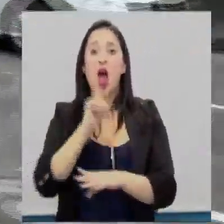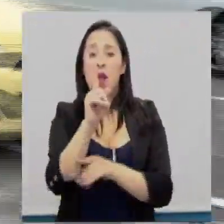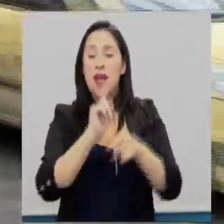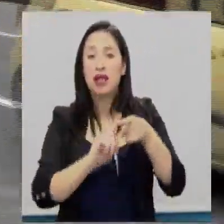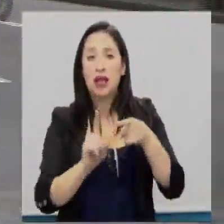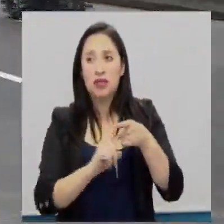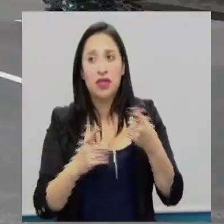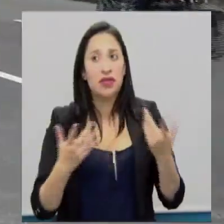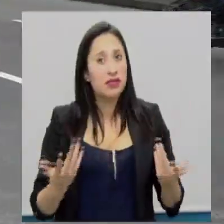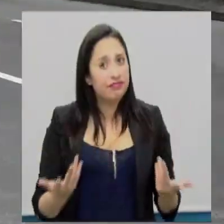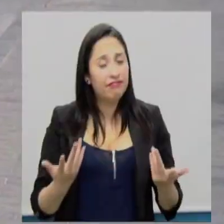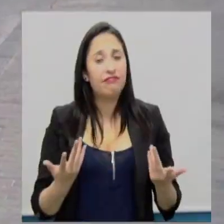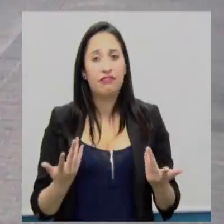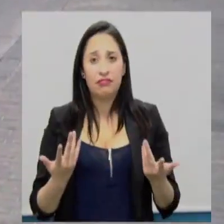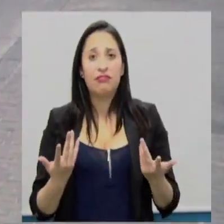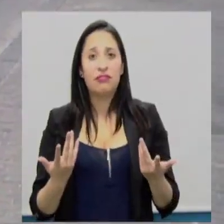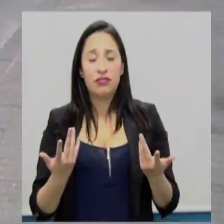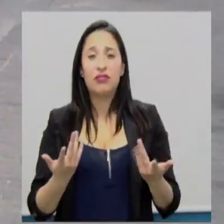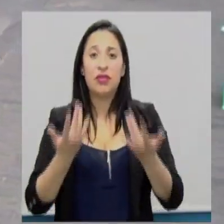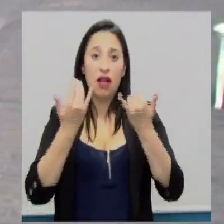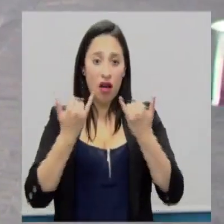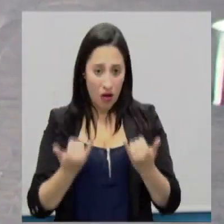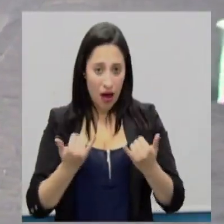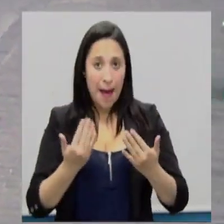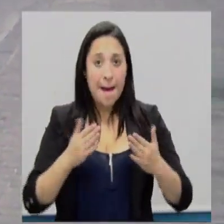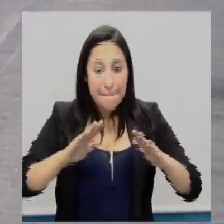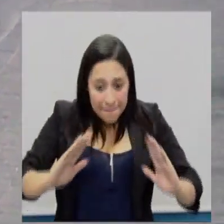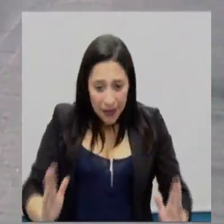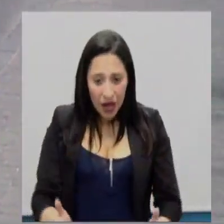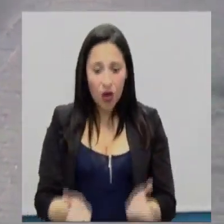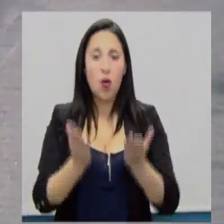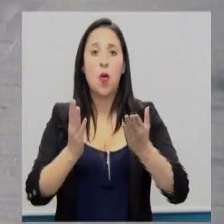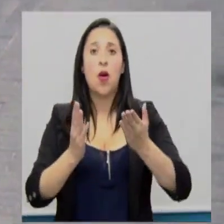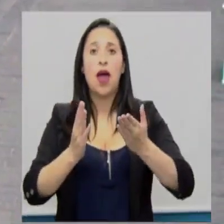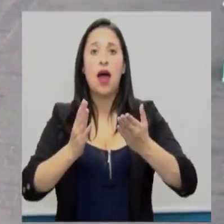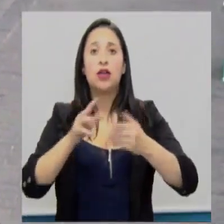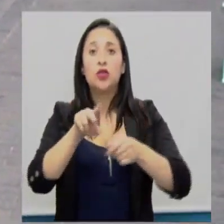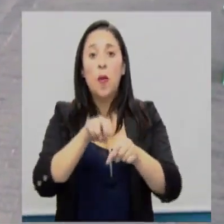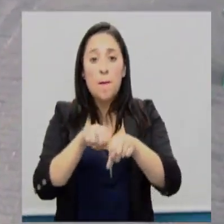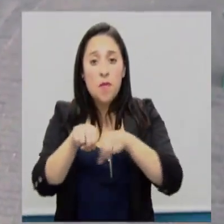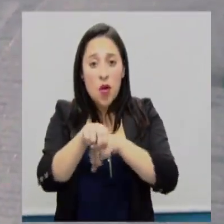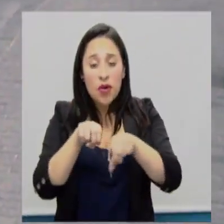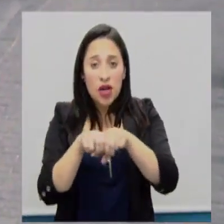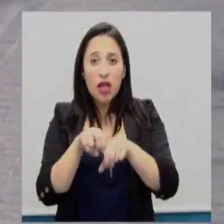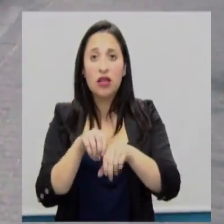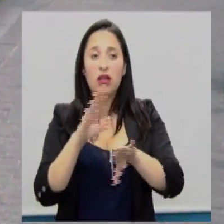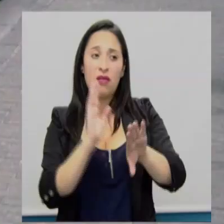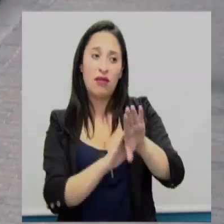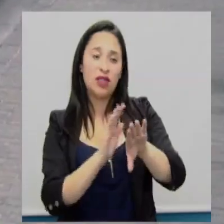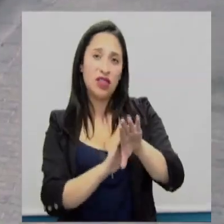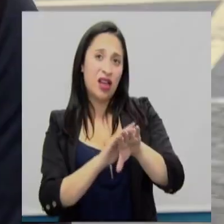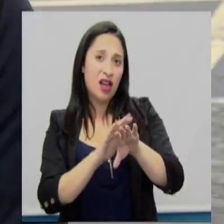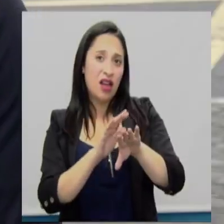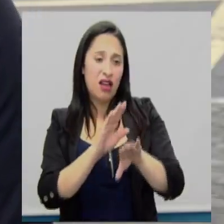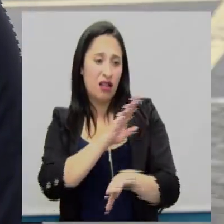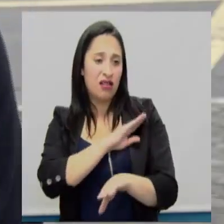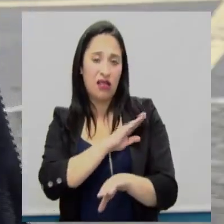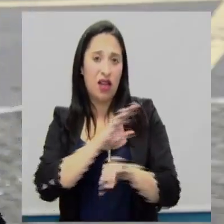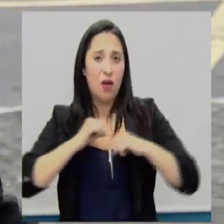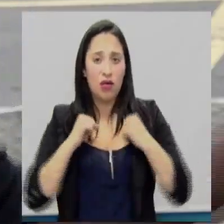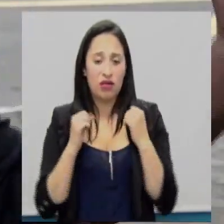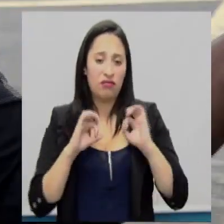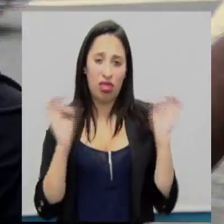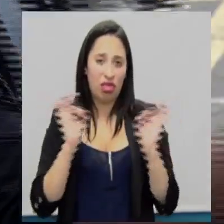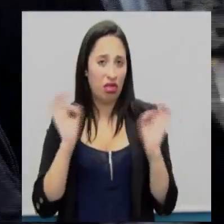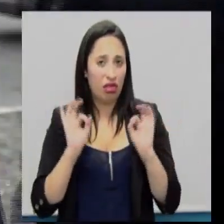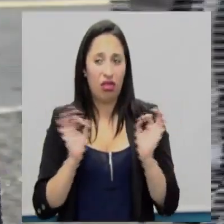afectarían por la ejecución de este proyecto, que según ellos no brindaría mejoras en la movilidad como lo propone el distrito. Afectaría ya